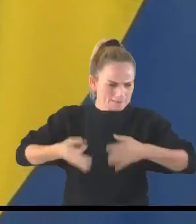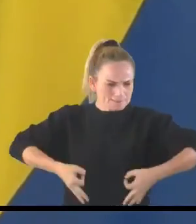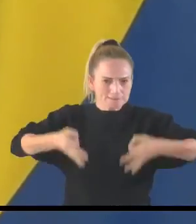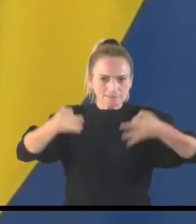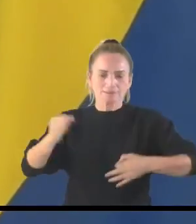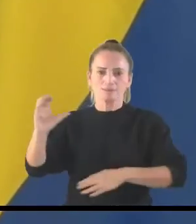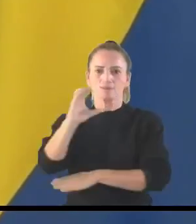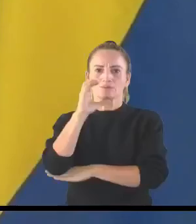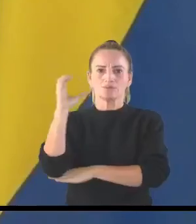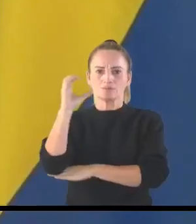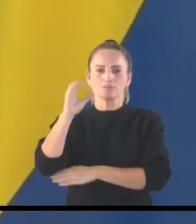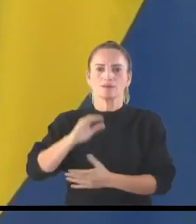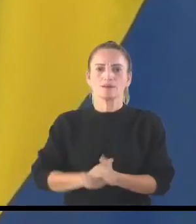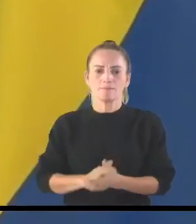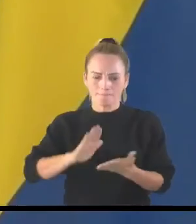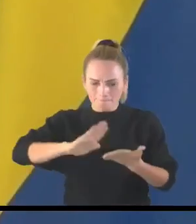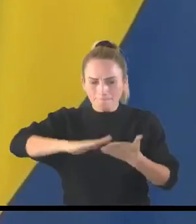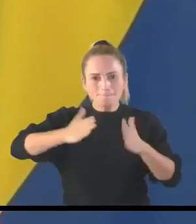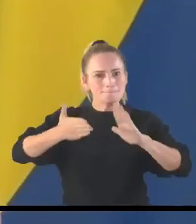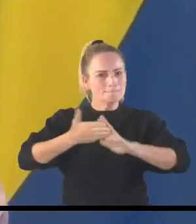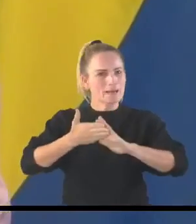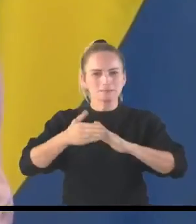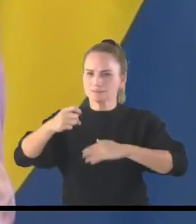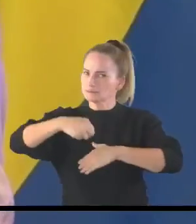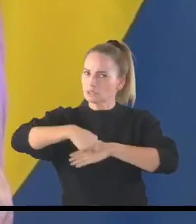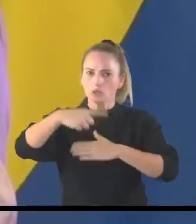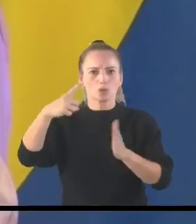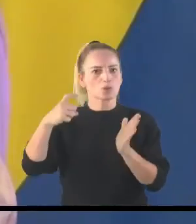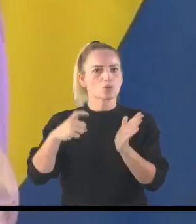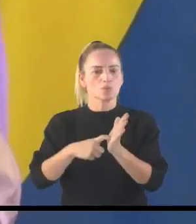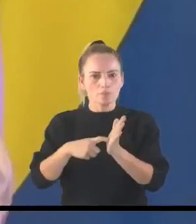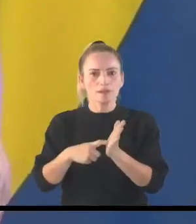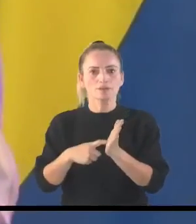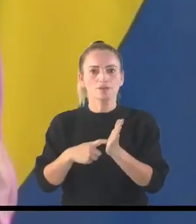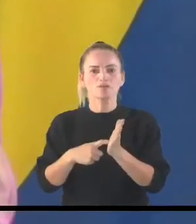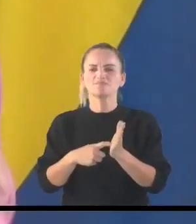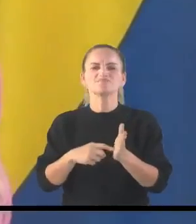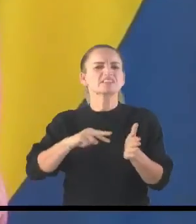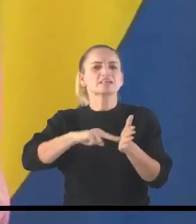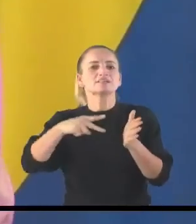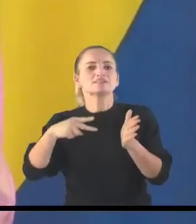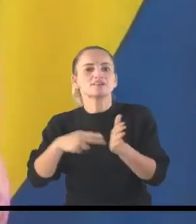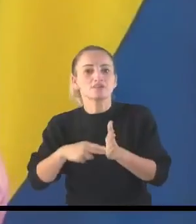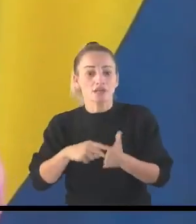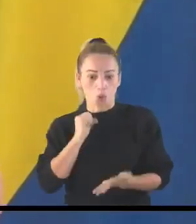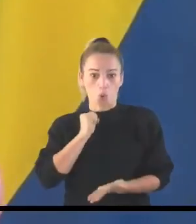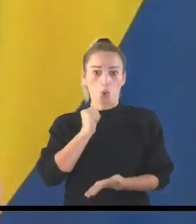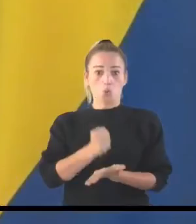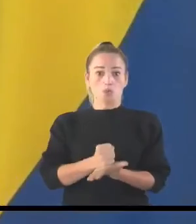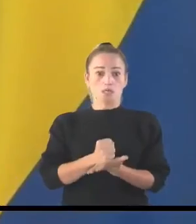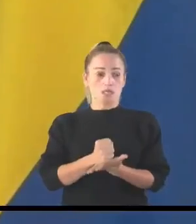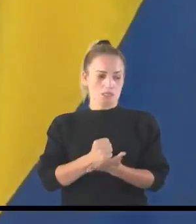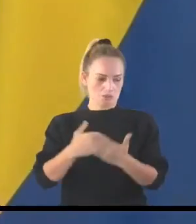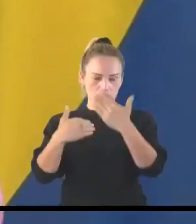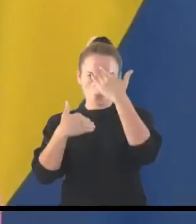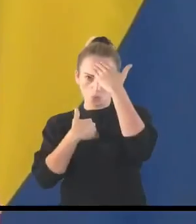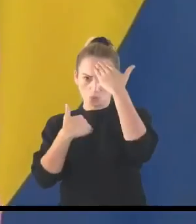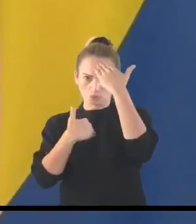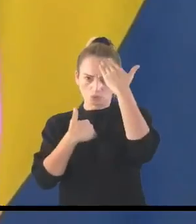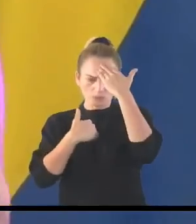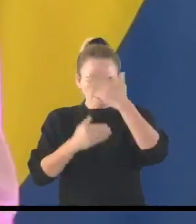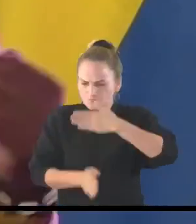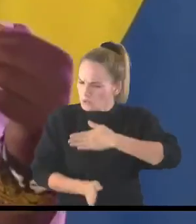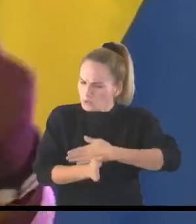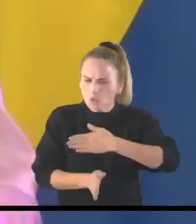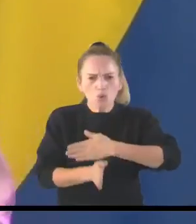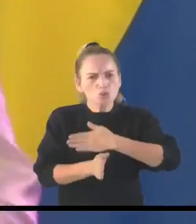de este país. La paz total que nos implica y nos obliga a seguir